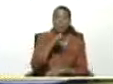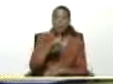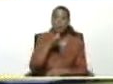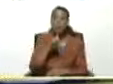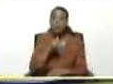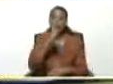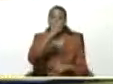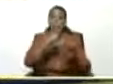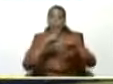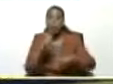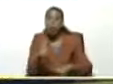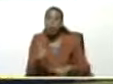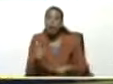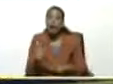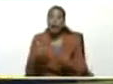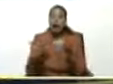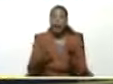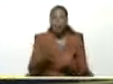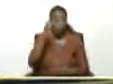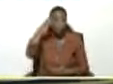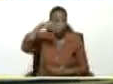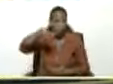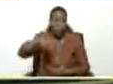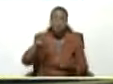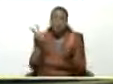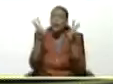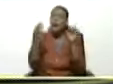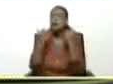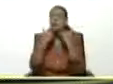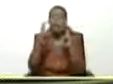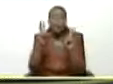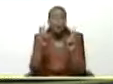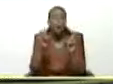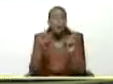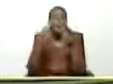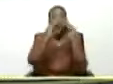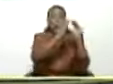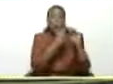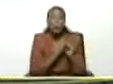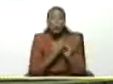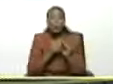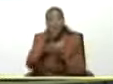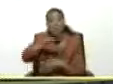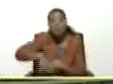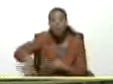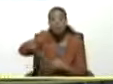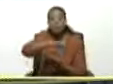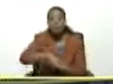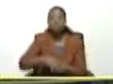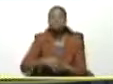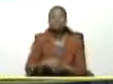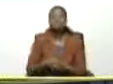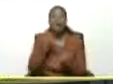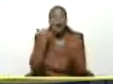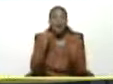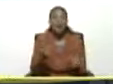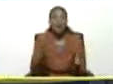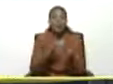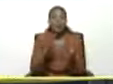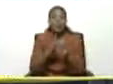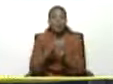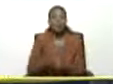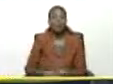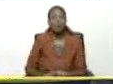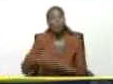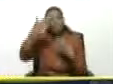buen gobierno y lo entrego de paquete para la comunidad de Barrancas el L Orinoco adelante monaga